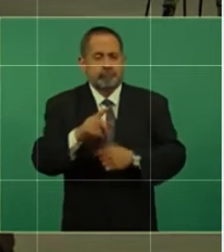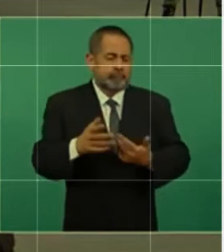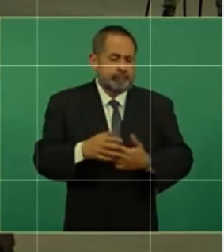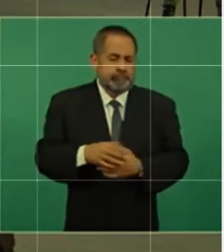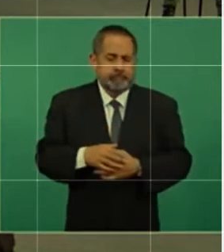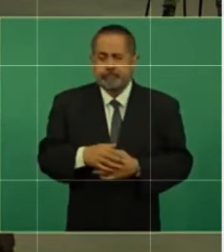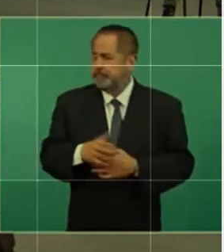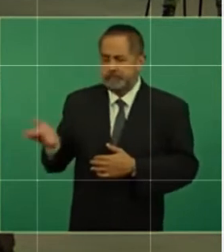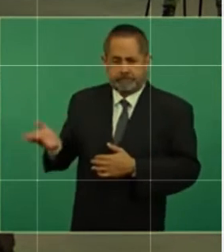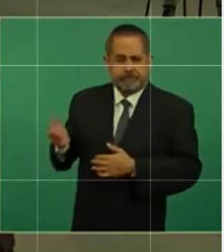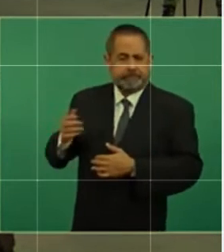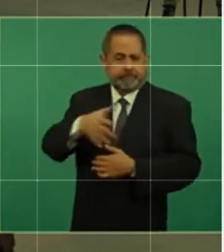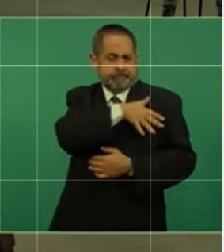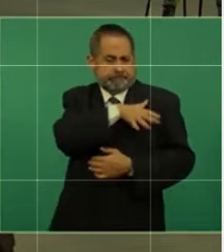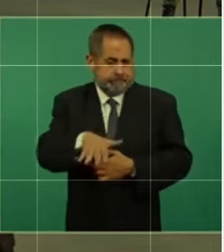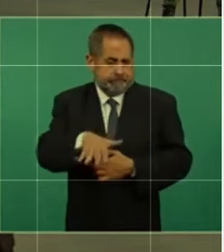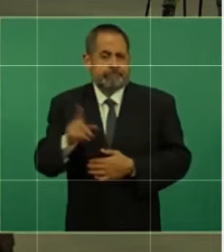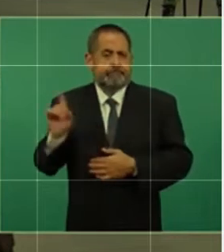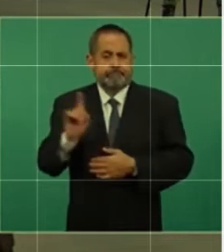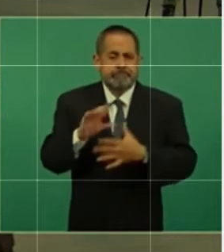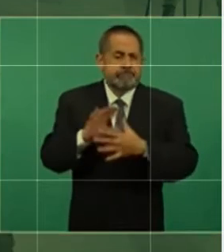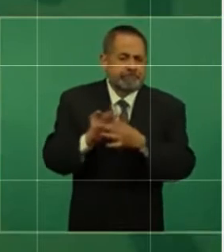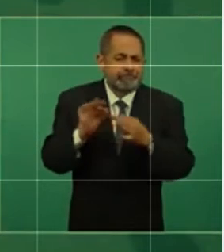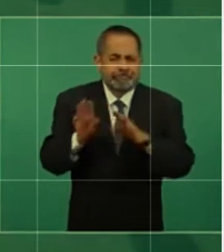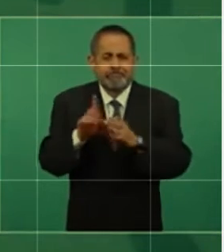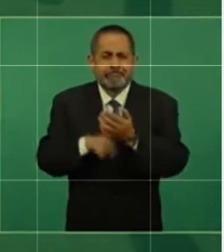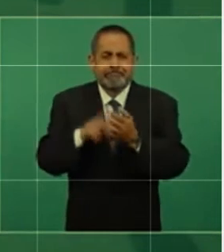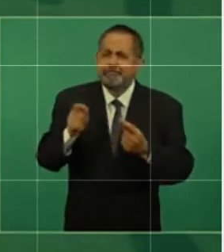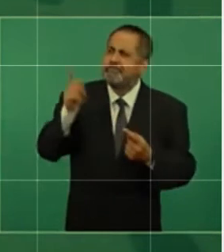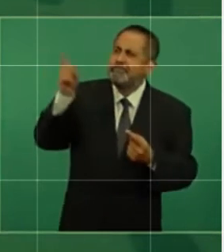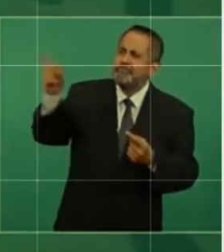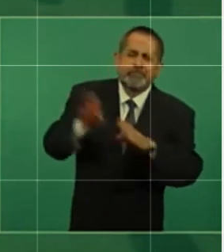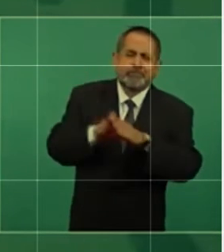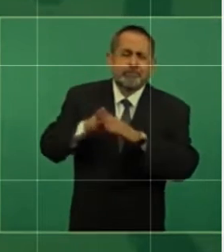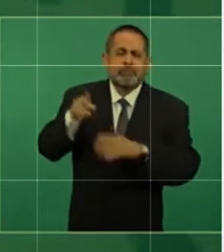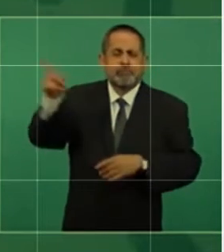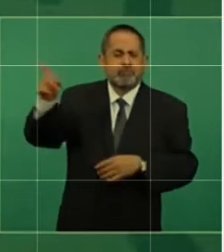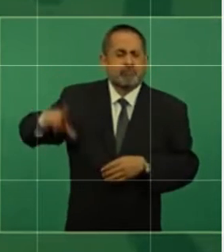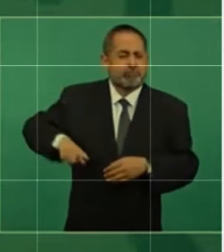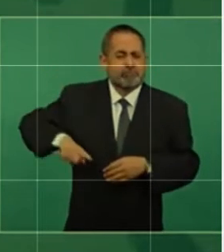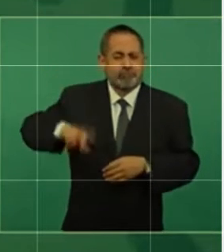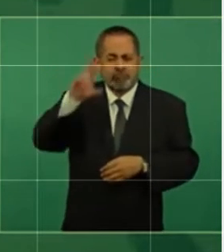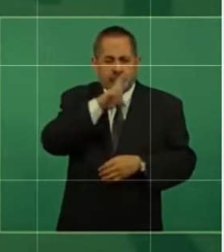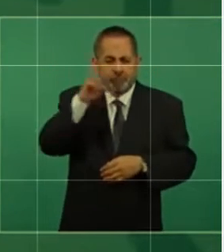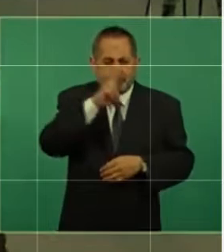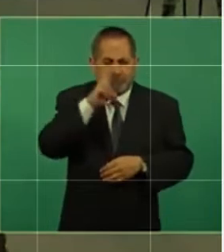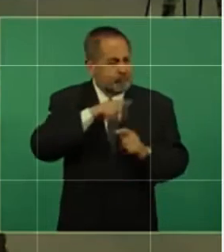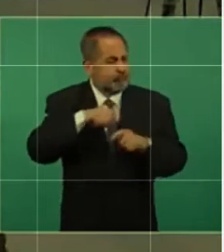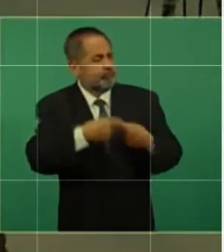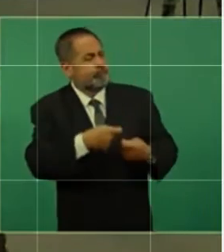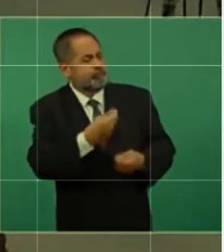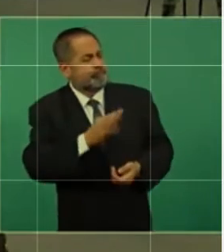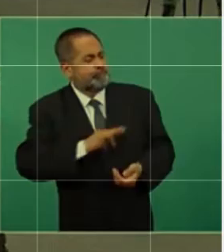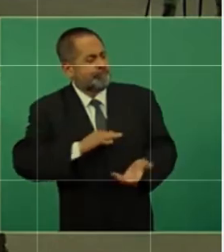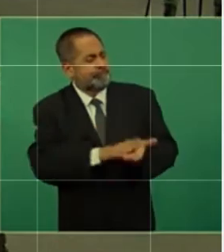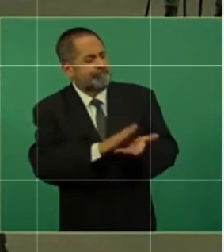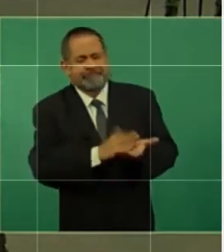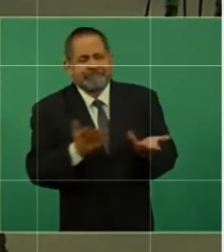al general Sandoval que él le introduzca y que podamos ver en qué consiste esta felicitación.